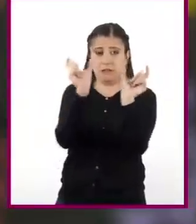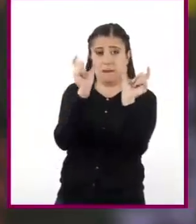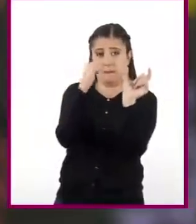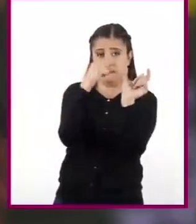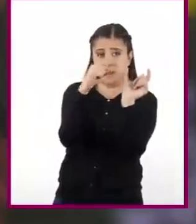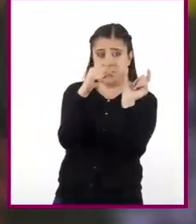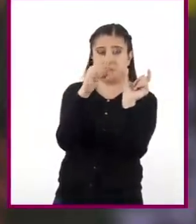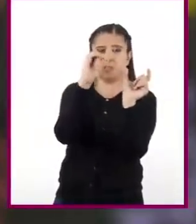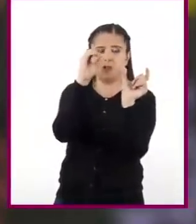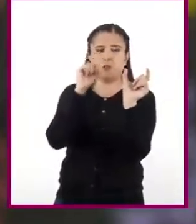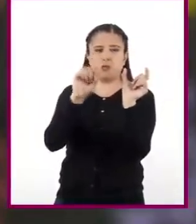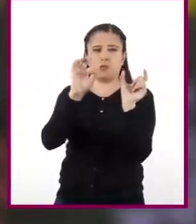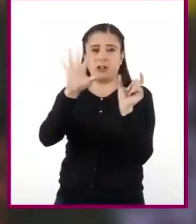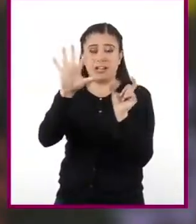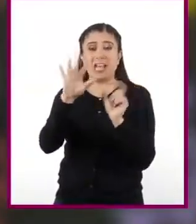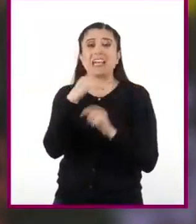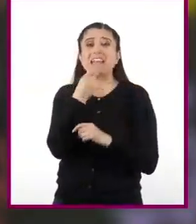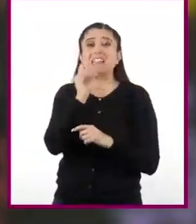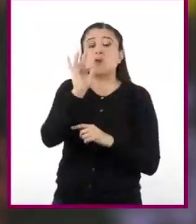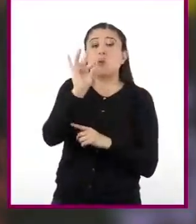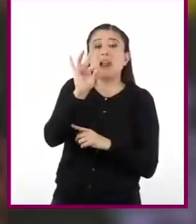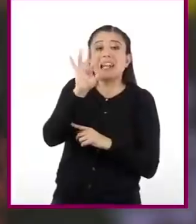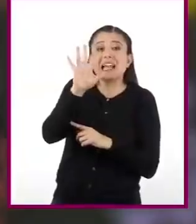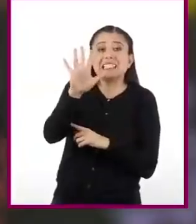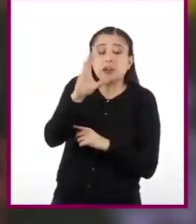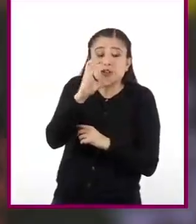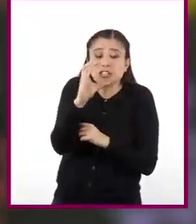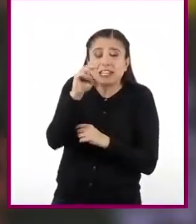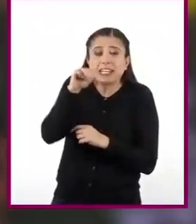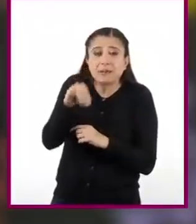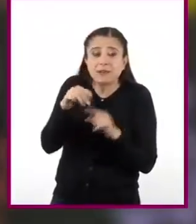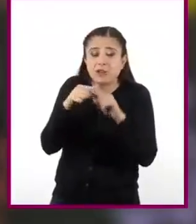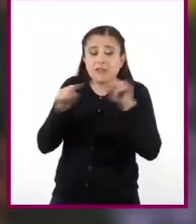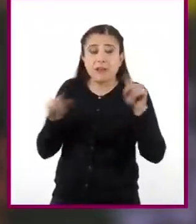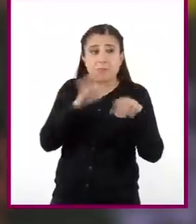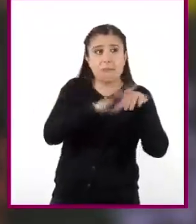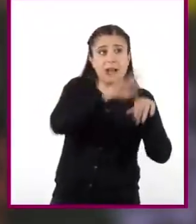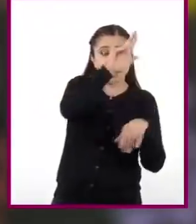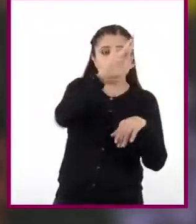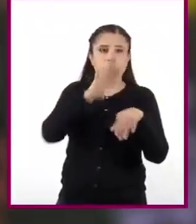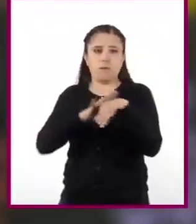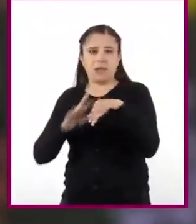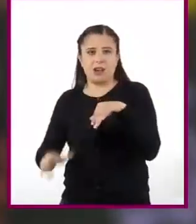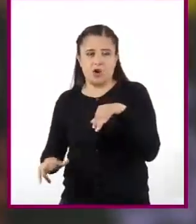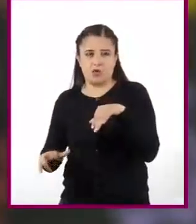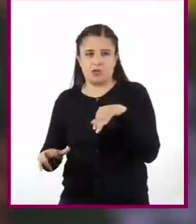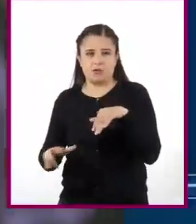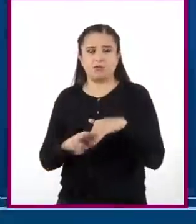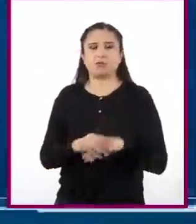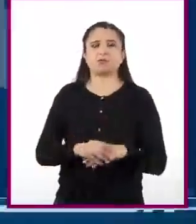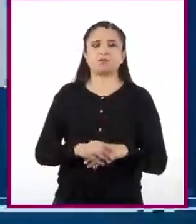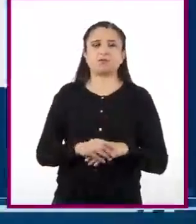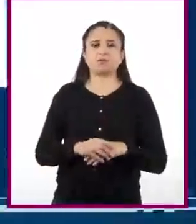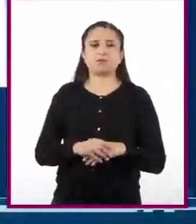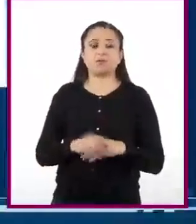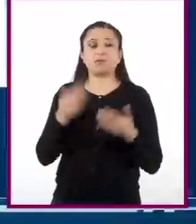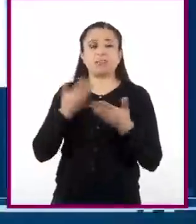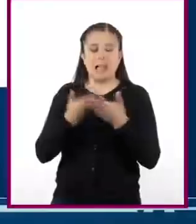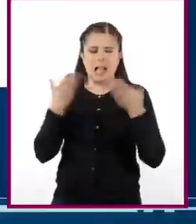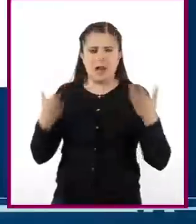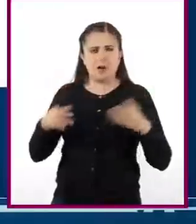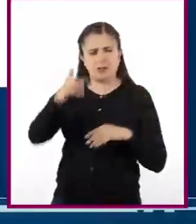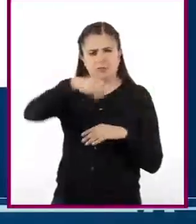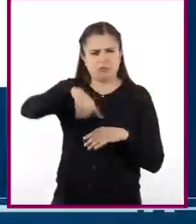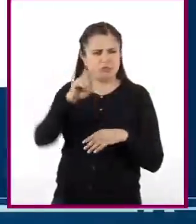Esto indica que hay 45 centímetros de diferencia entre el mayor y el menor de los valores. Ahora,